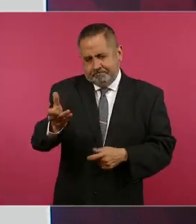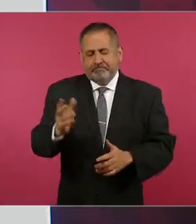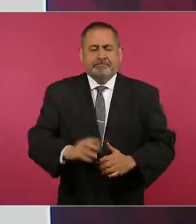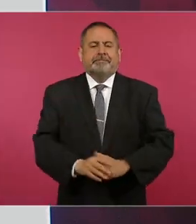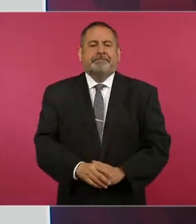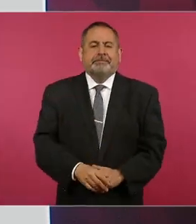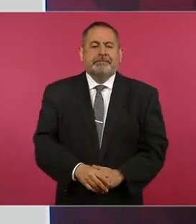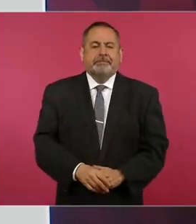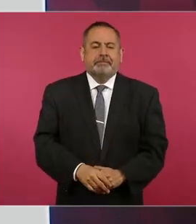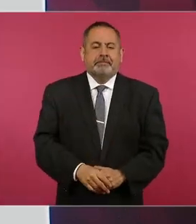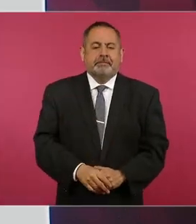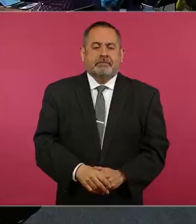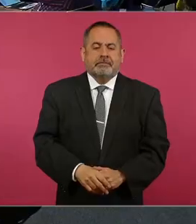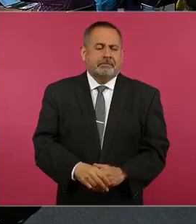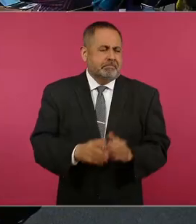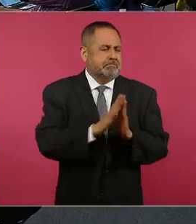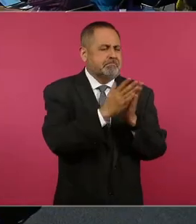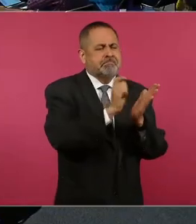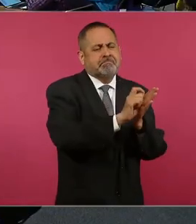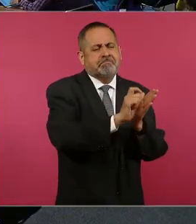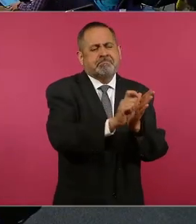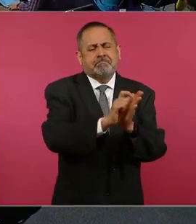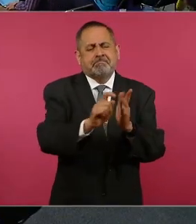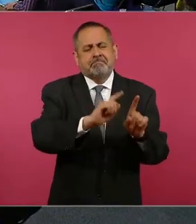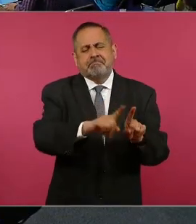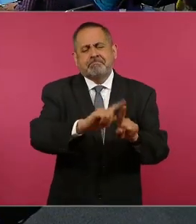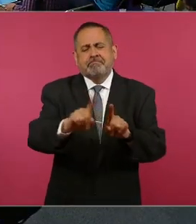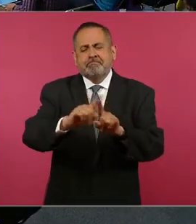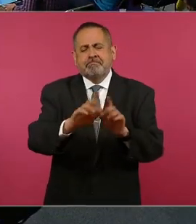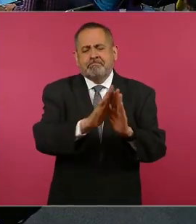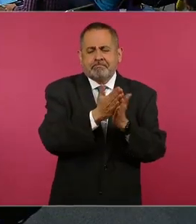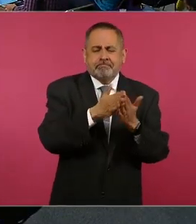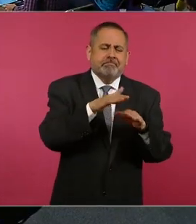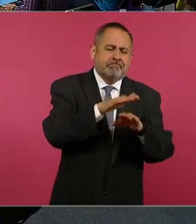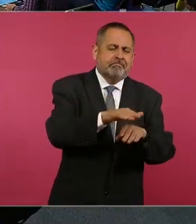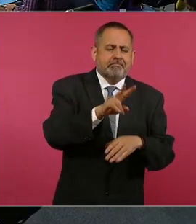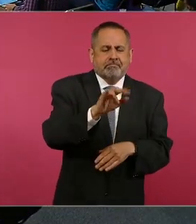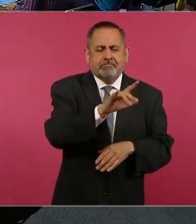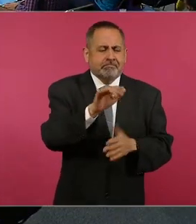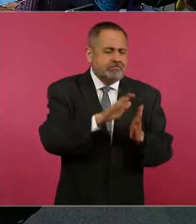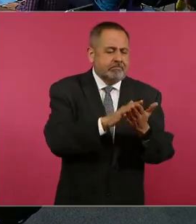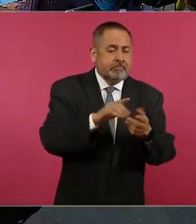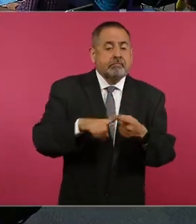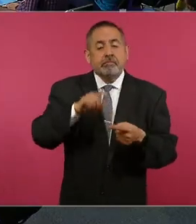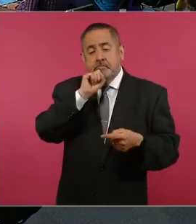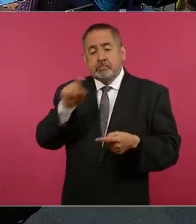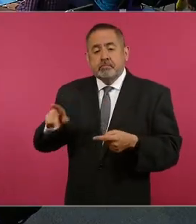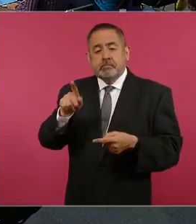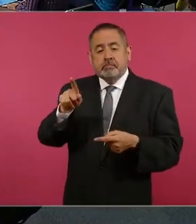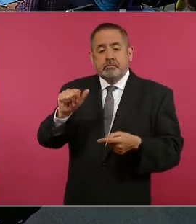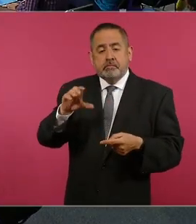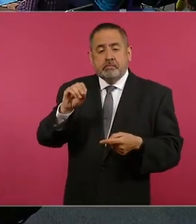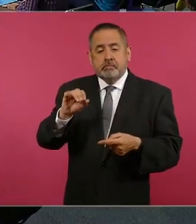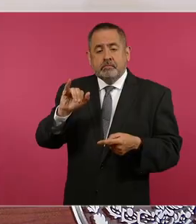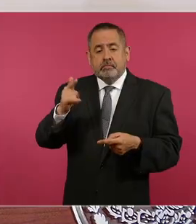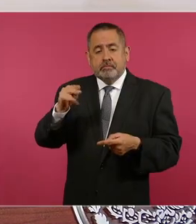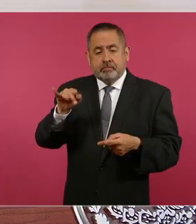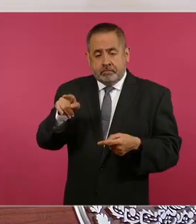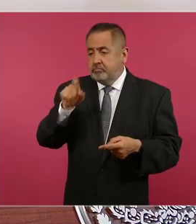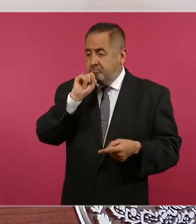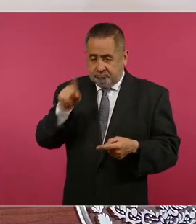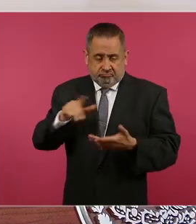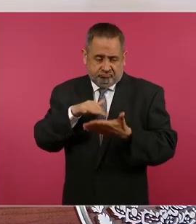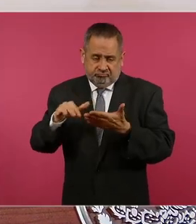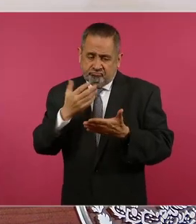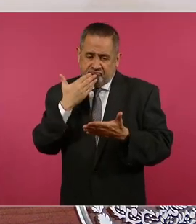porque hay muchos textos Paco Ignacio tiene también un buen trabajo sobre